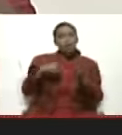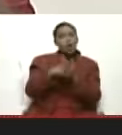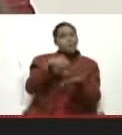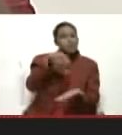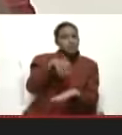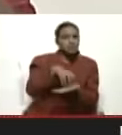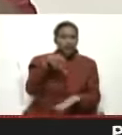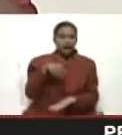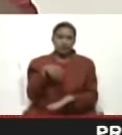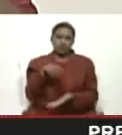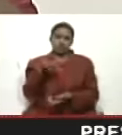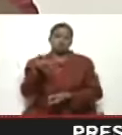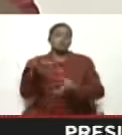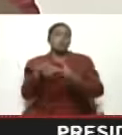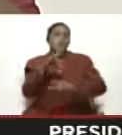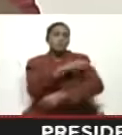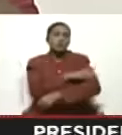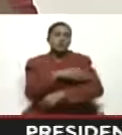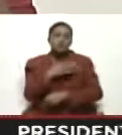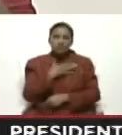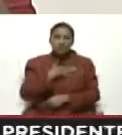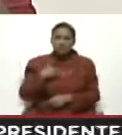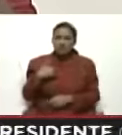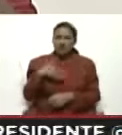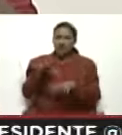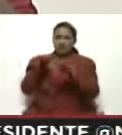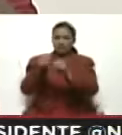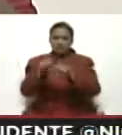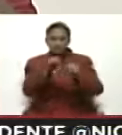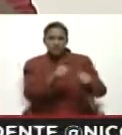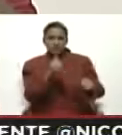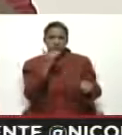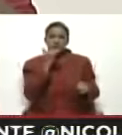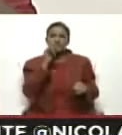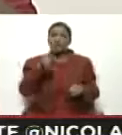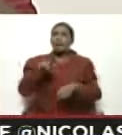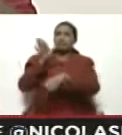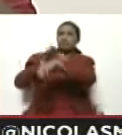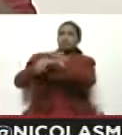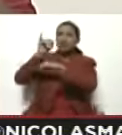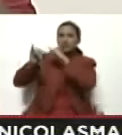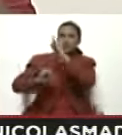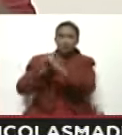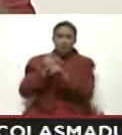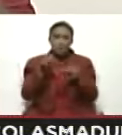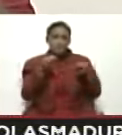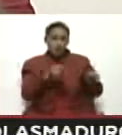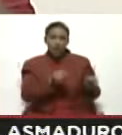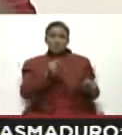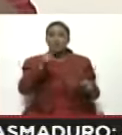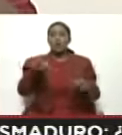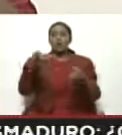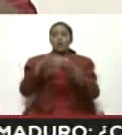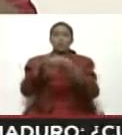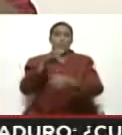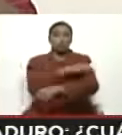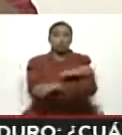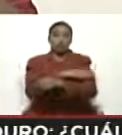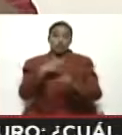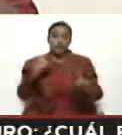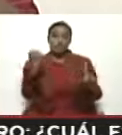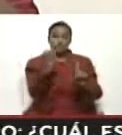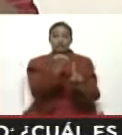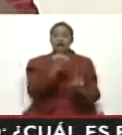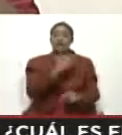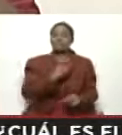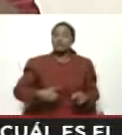apostado a las invasiones, la oposición que ha pedido bloqueos, la oposición que ha intentado asesinar al presidente Nicolás Maduro, la